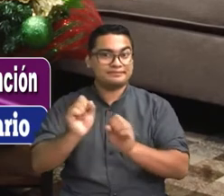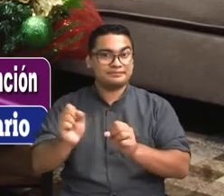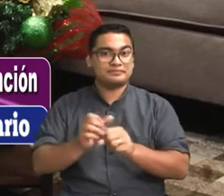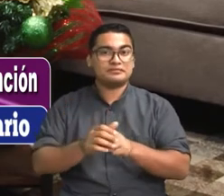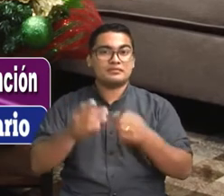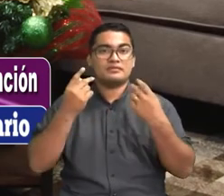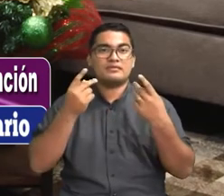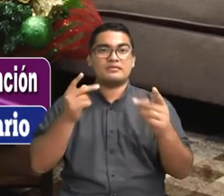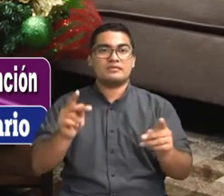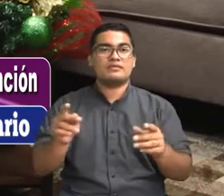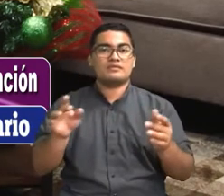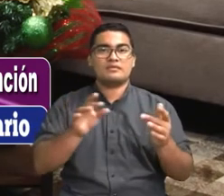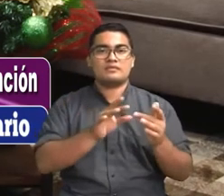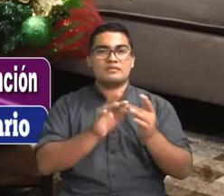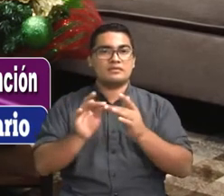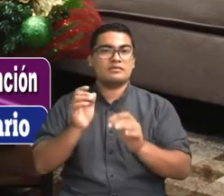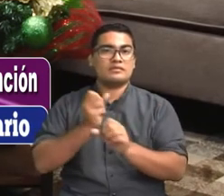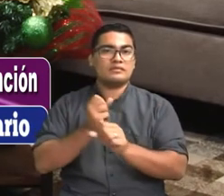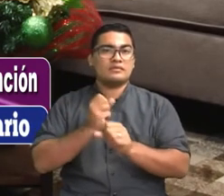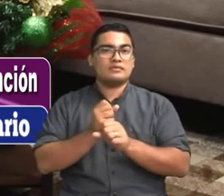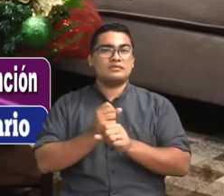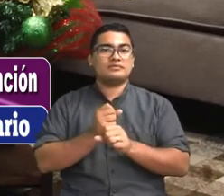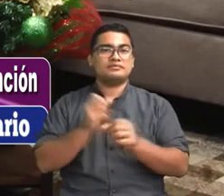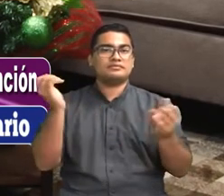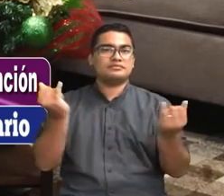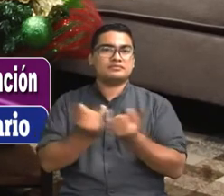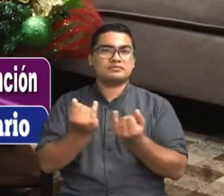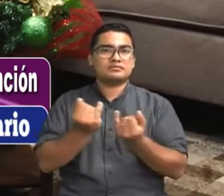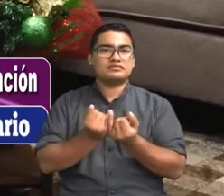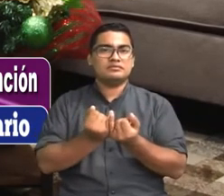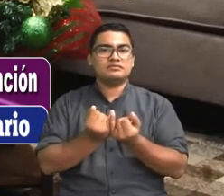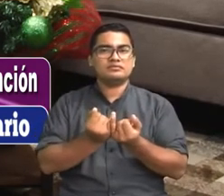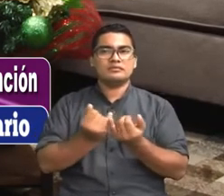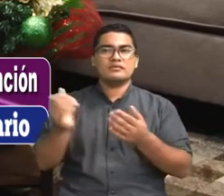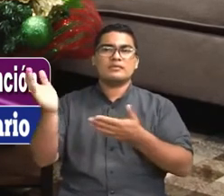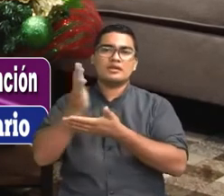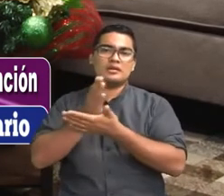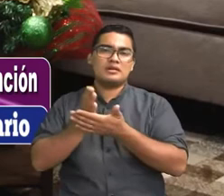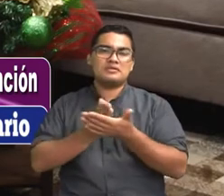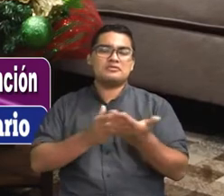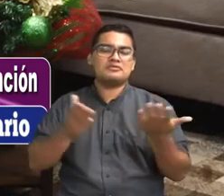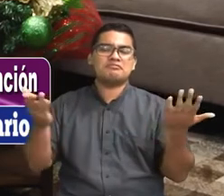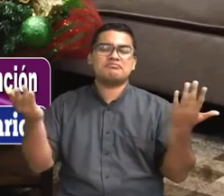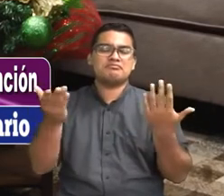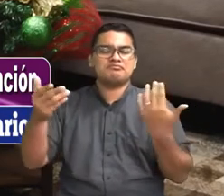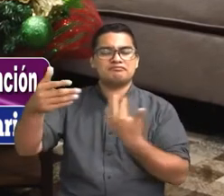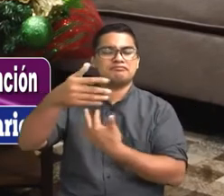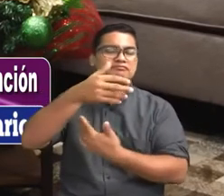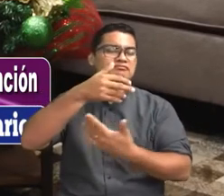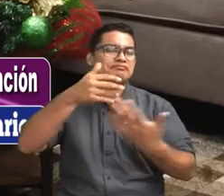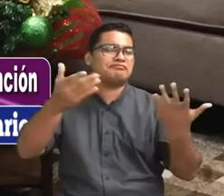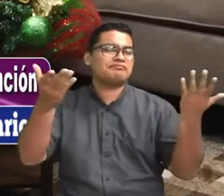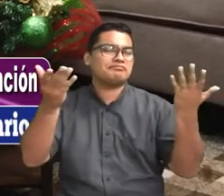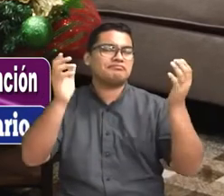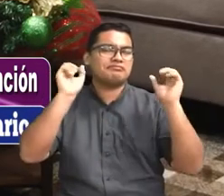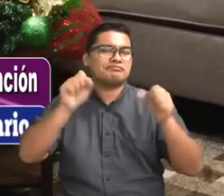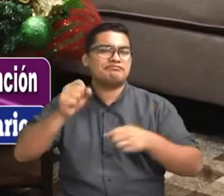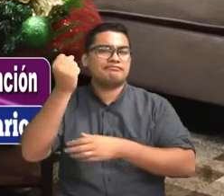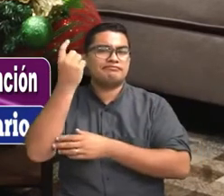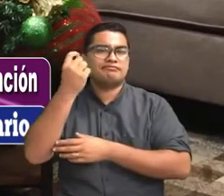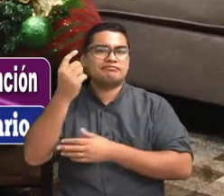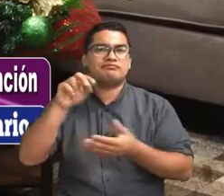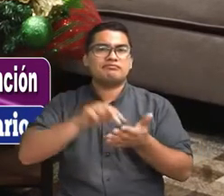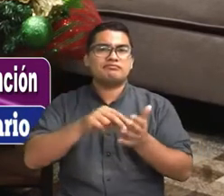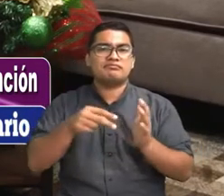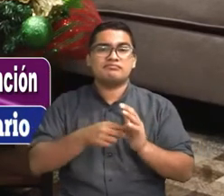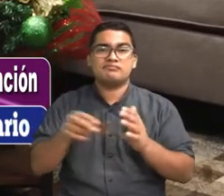son los únicos que trabajan dentro de este quehacer. También hay actores sociales que se involucran. ¿Cómo se da esa sinergia y cómo se entiende en el terreno